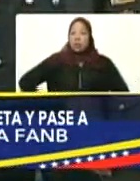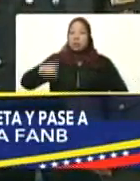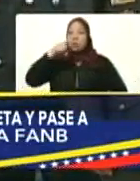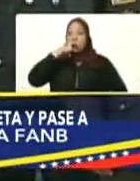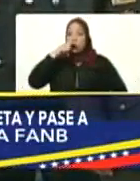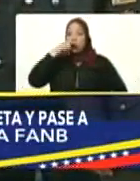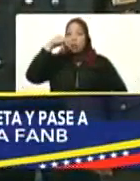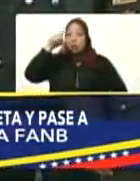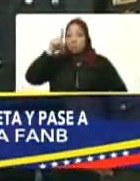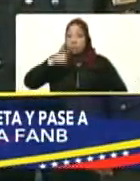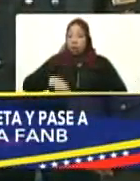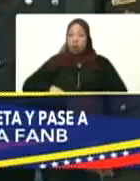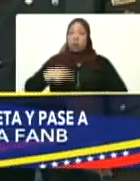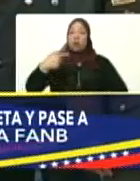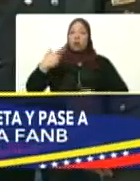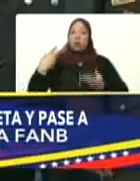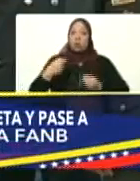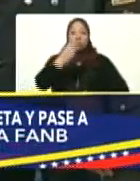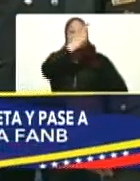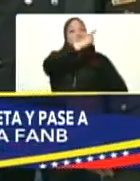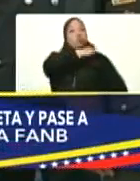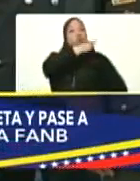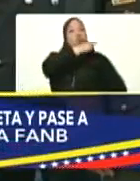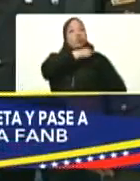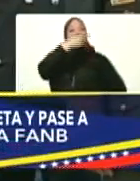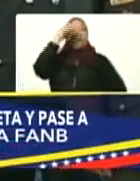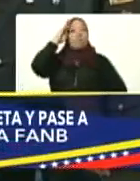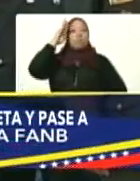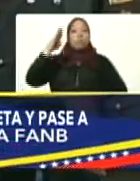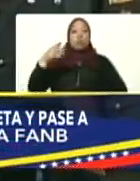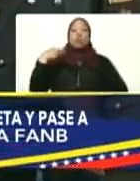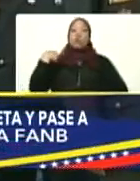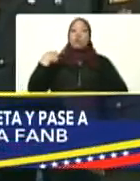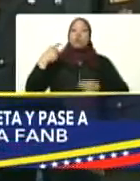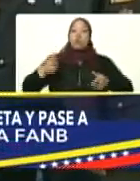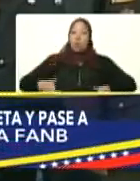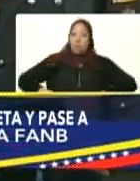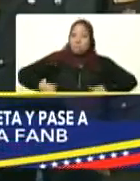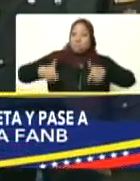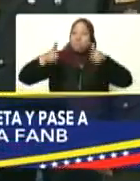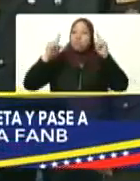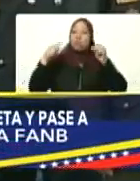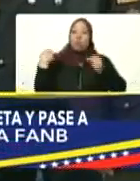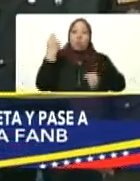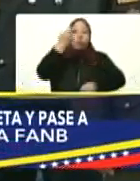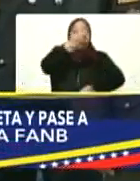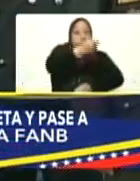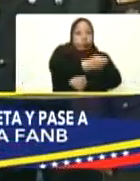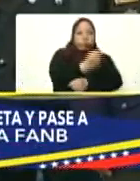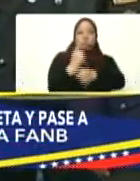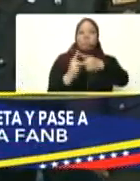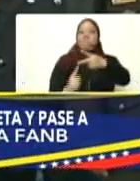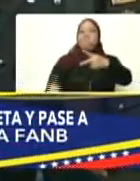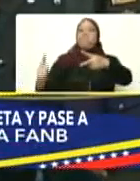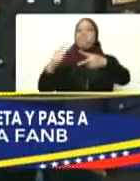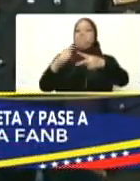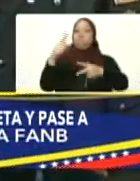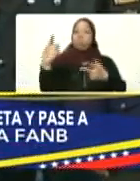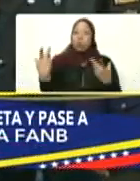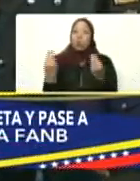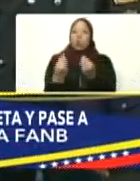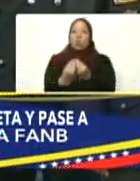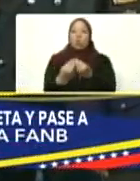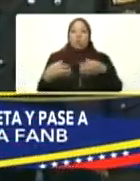República y comandante en jefe, autorizo la graduación y el ascenso al grado